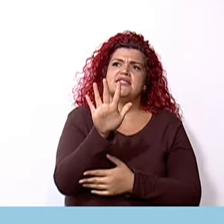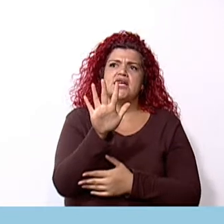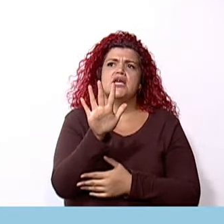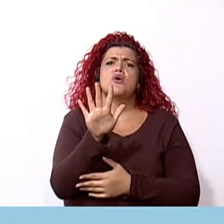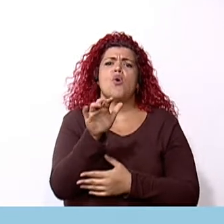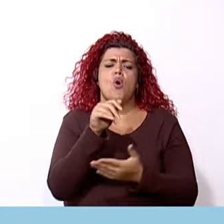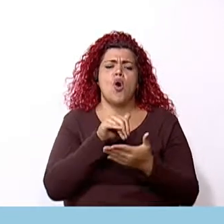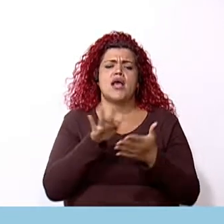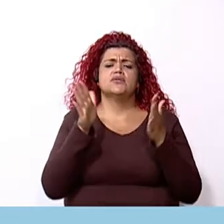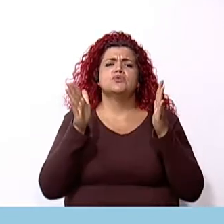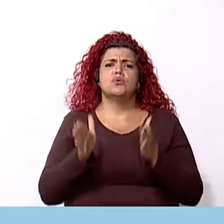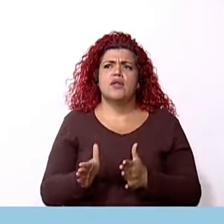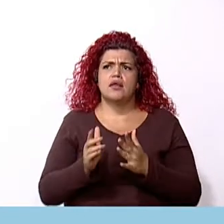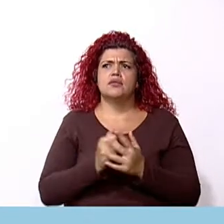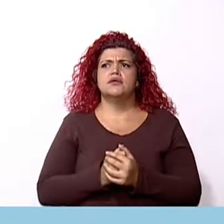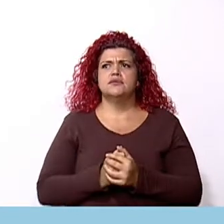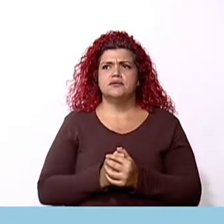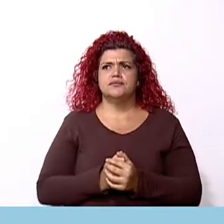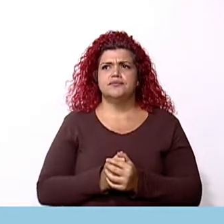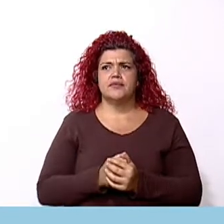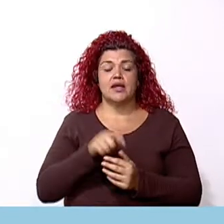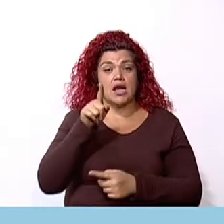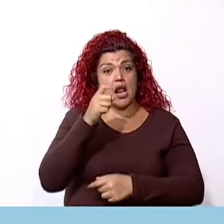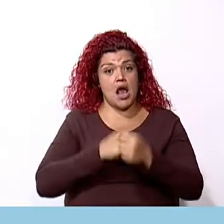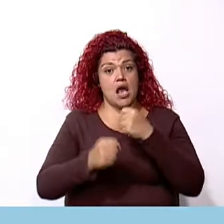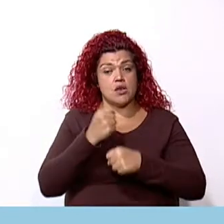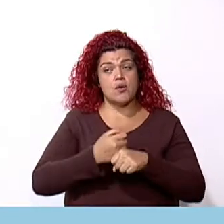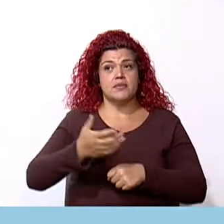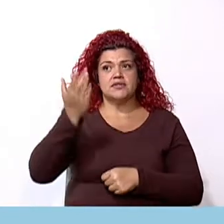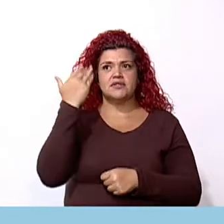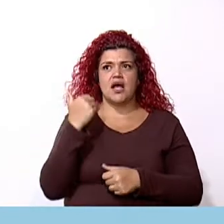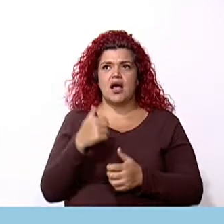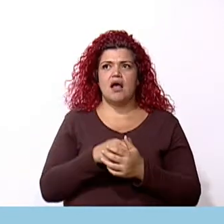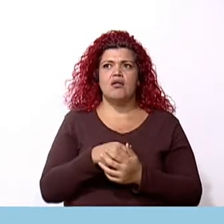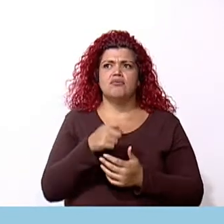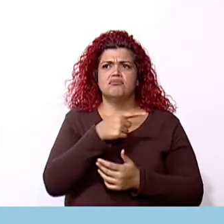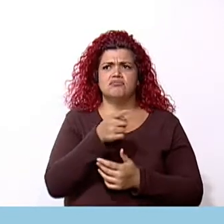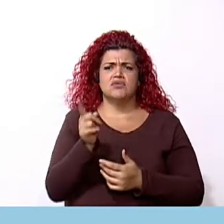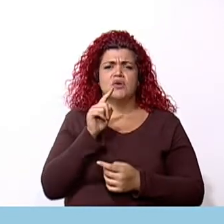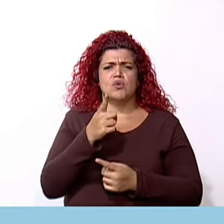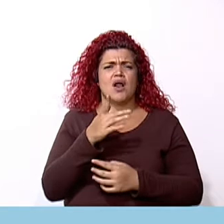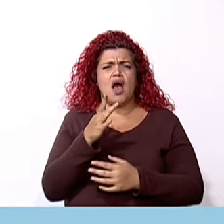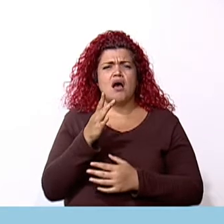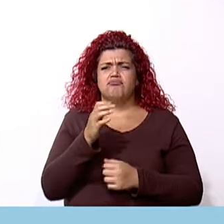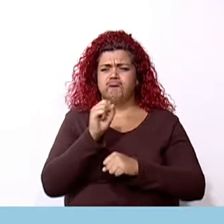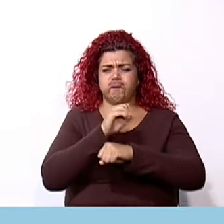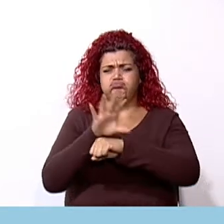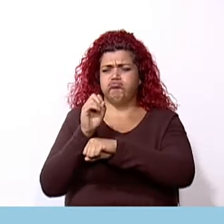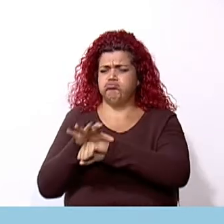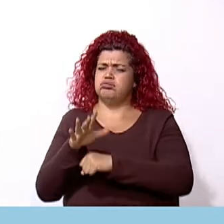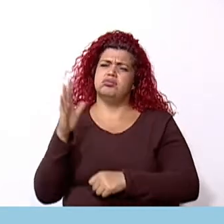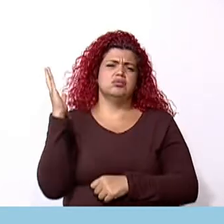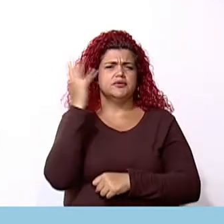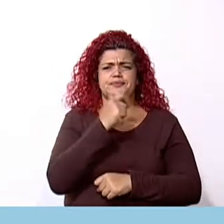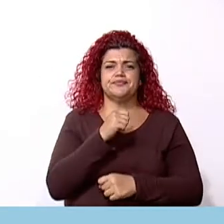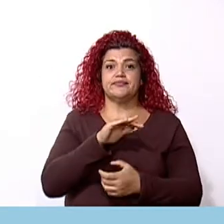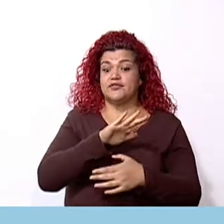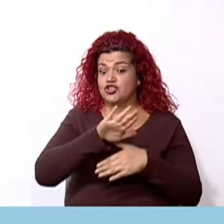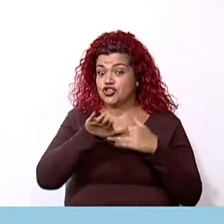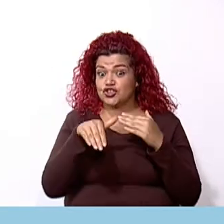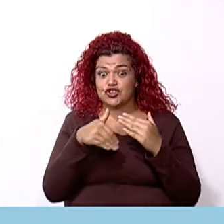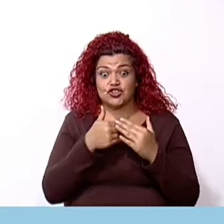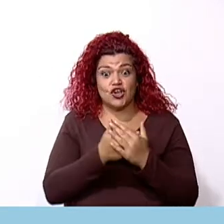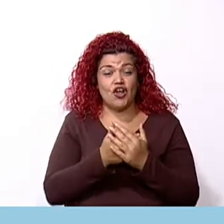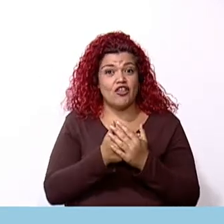625 estudiantes. El año pasado, ellos hicieron una campaña lindísima y todos y